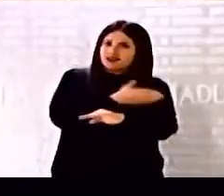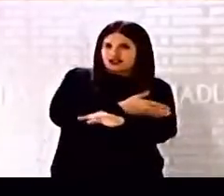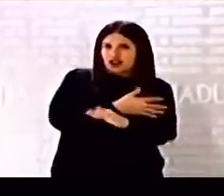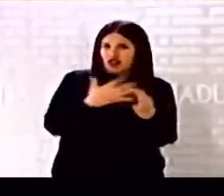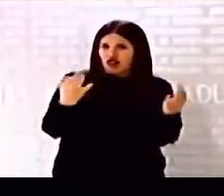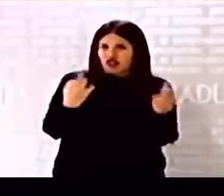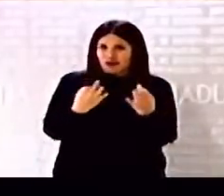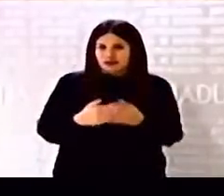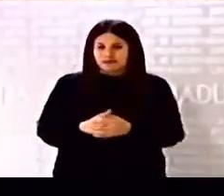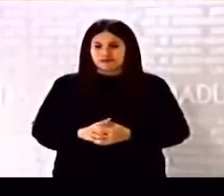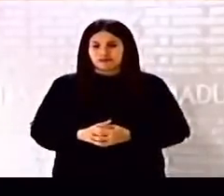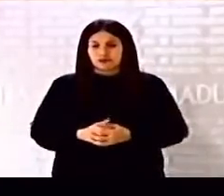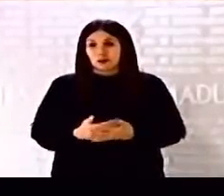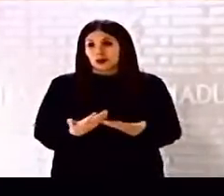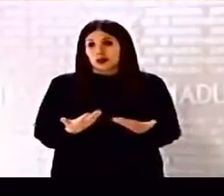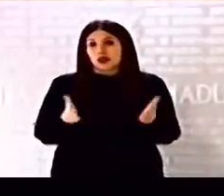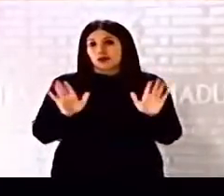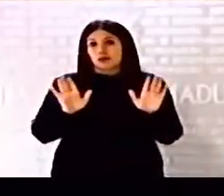Pero fíjense,